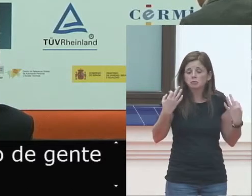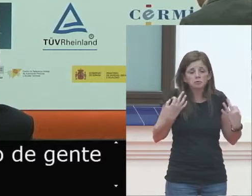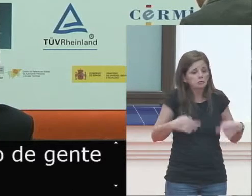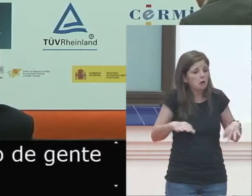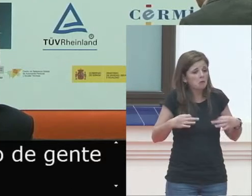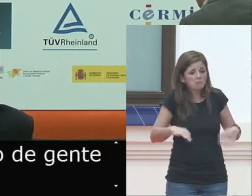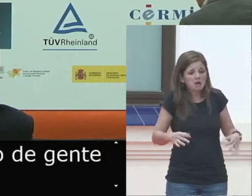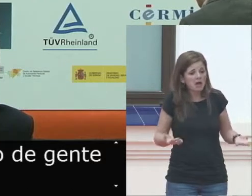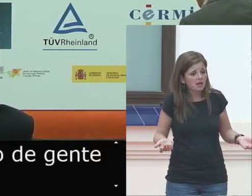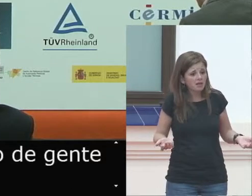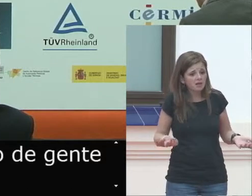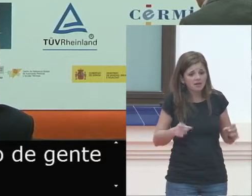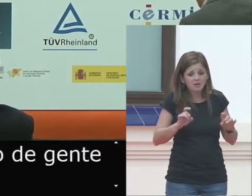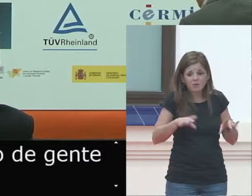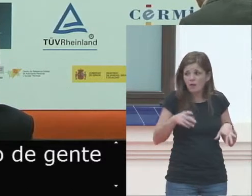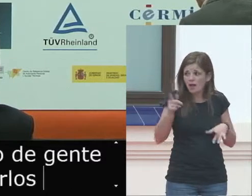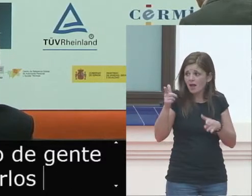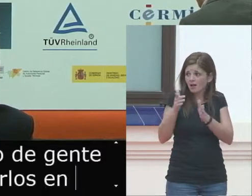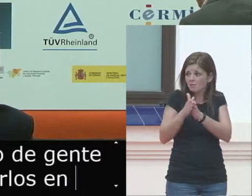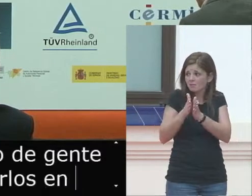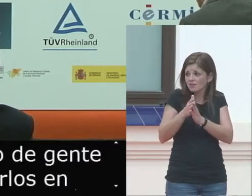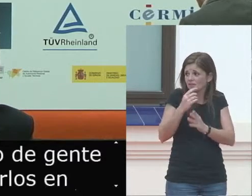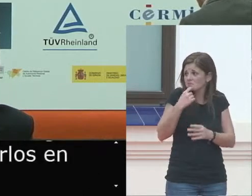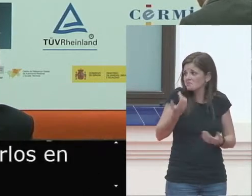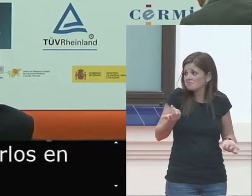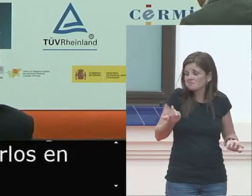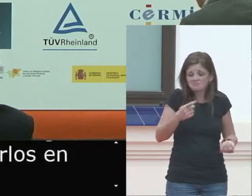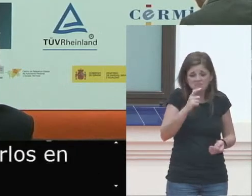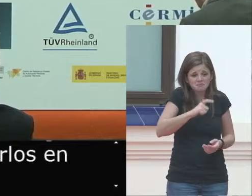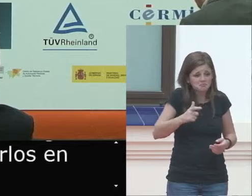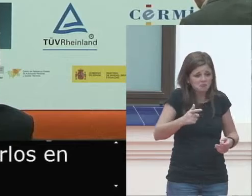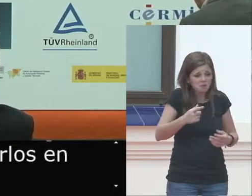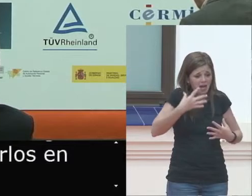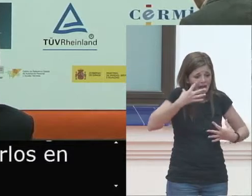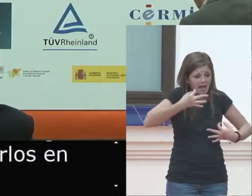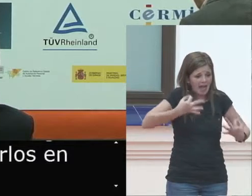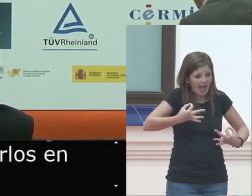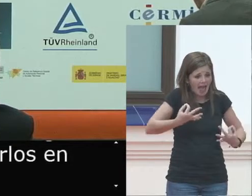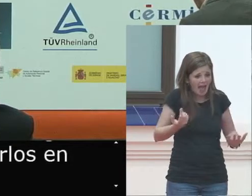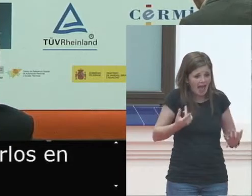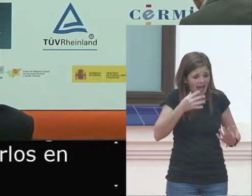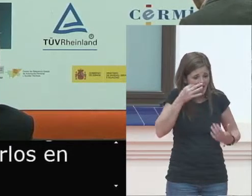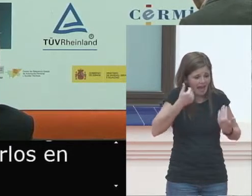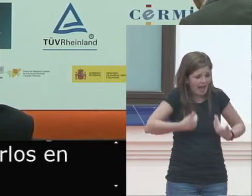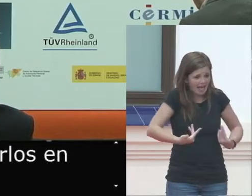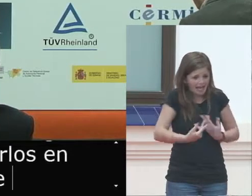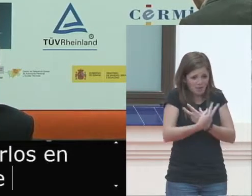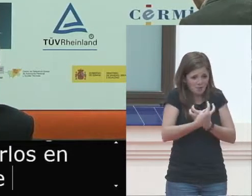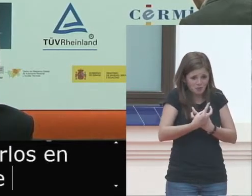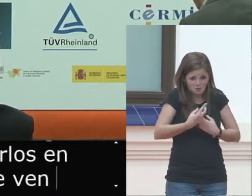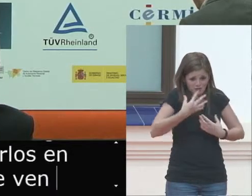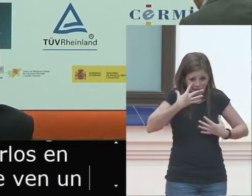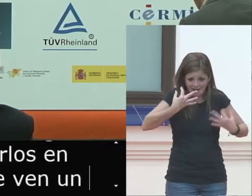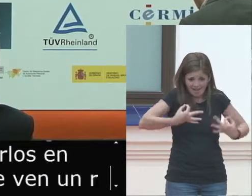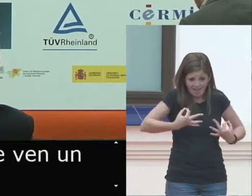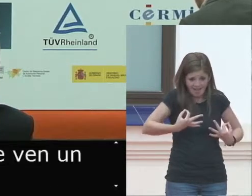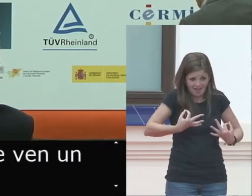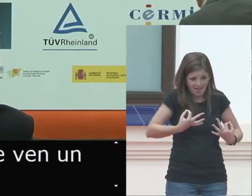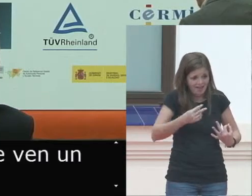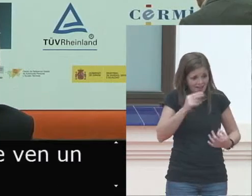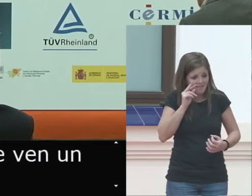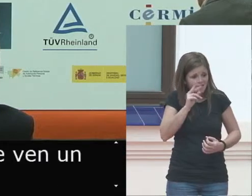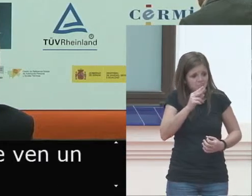dijo Juan Carlos en otra cosa, gente de carne y hueso, que ven un reto, un